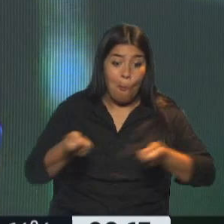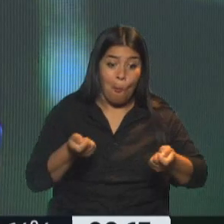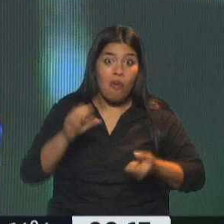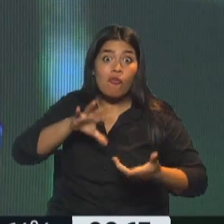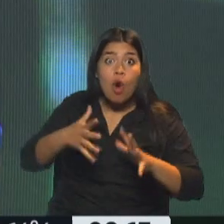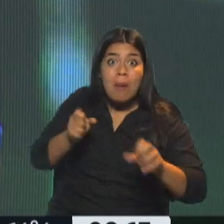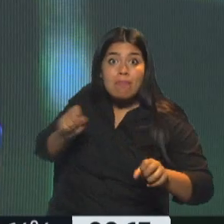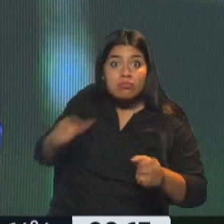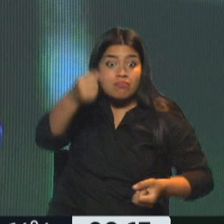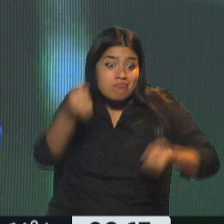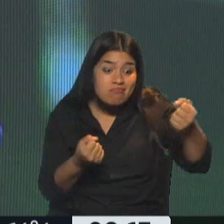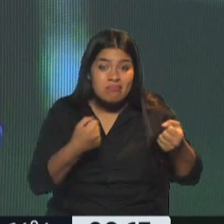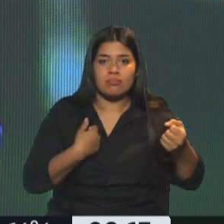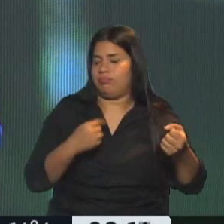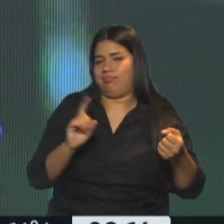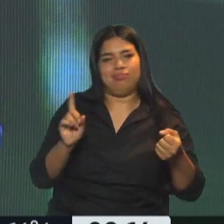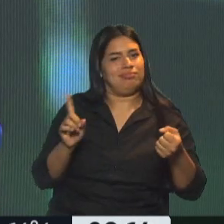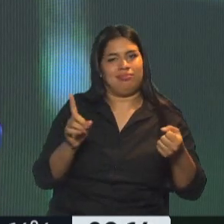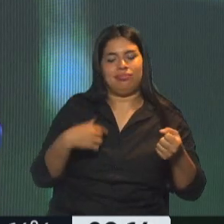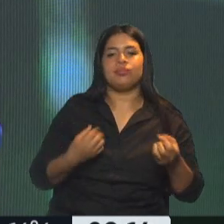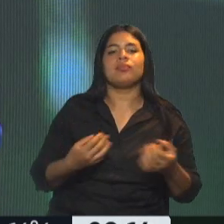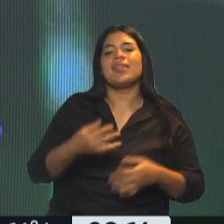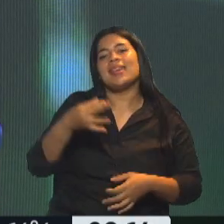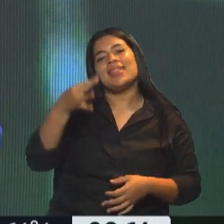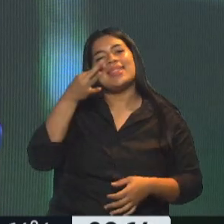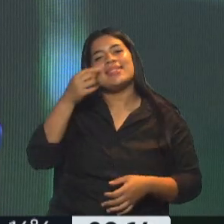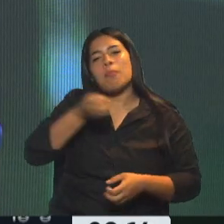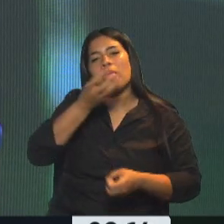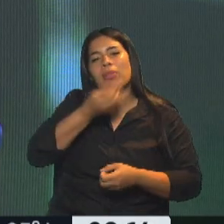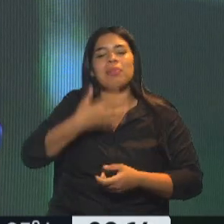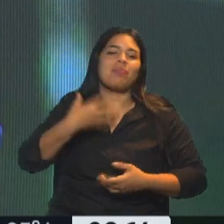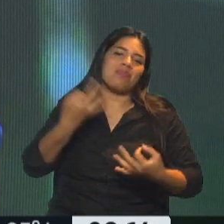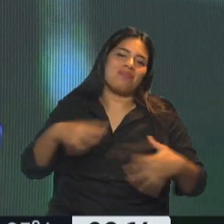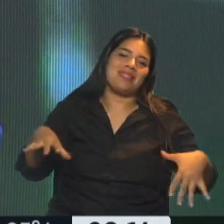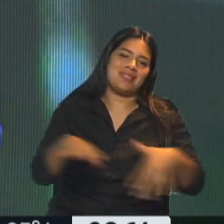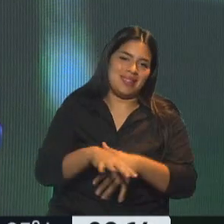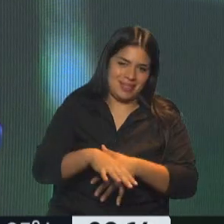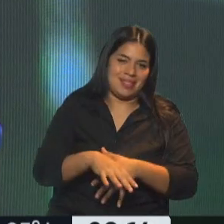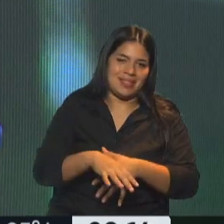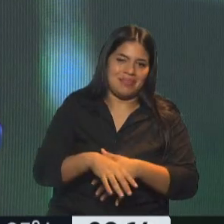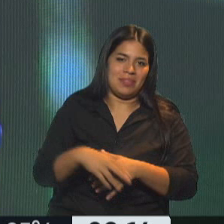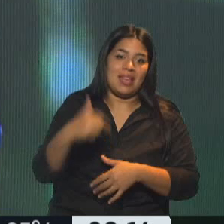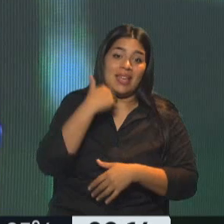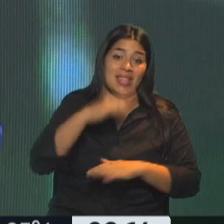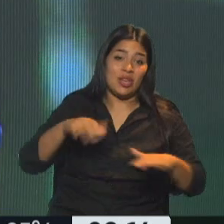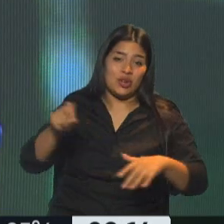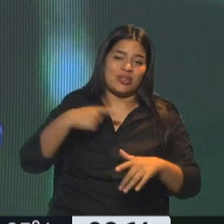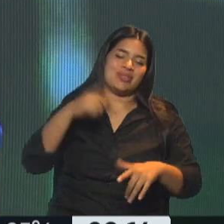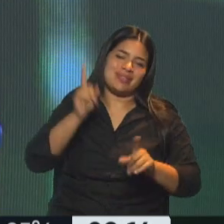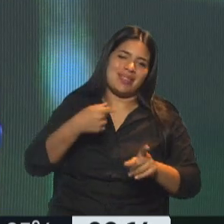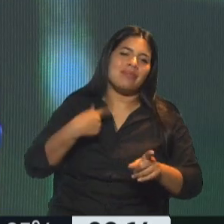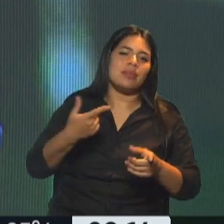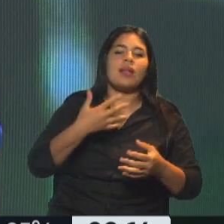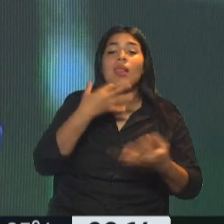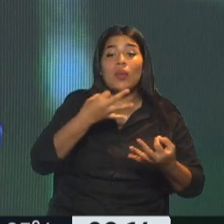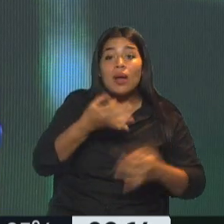Eso no. Excelente, excelente testimonio, excelente entrevistado los hijos de Fangio en último turno. Es